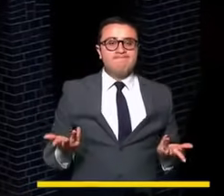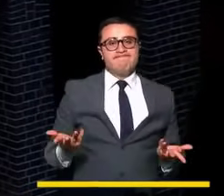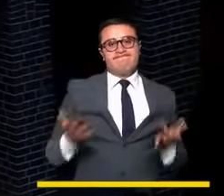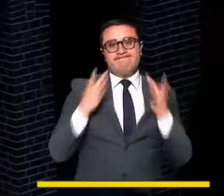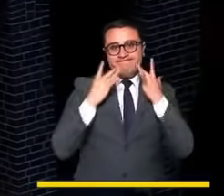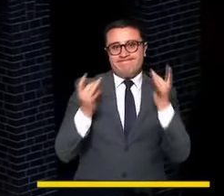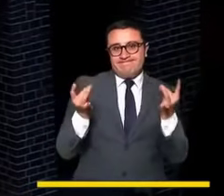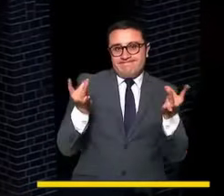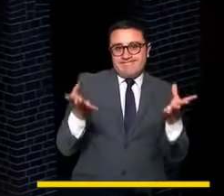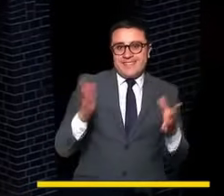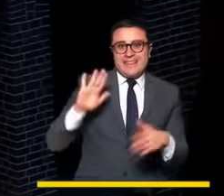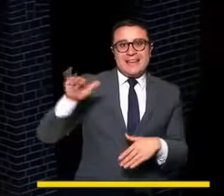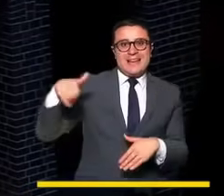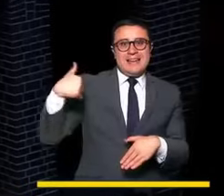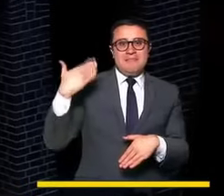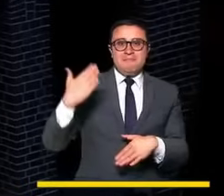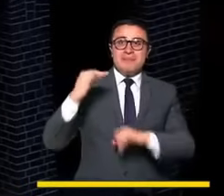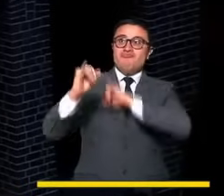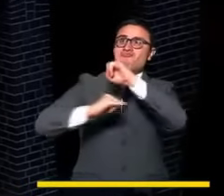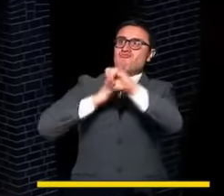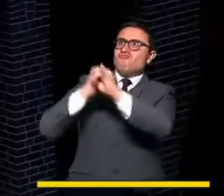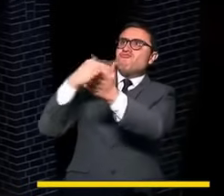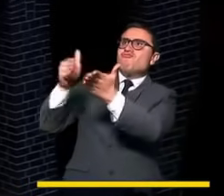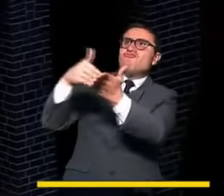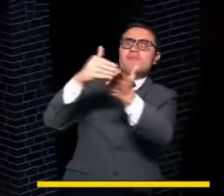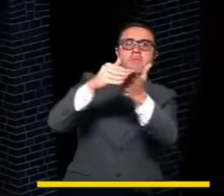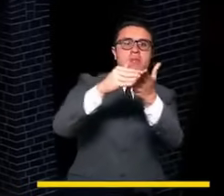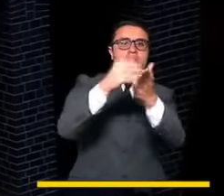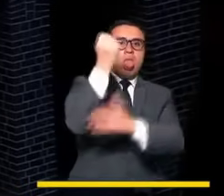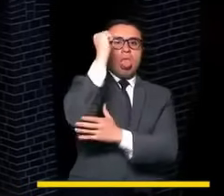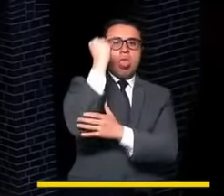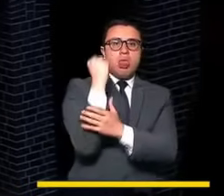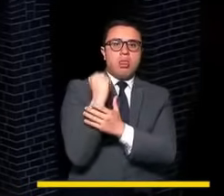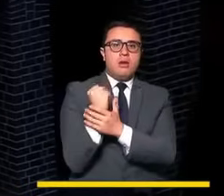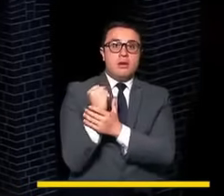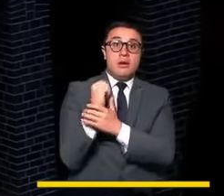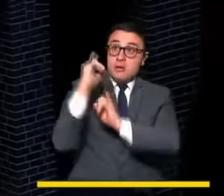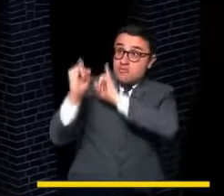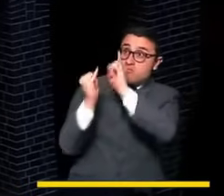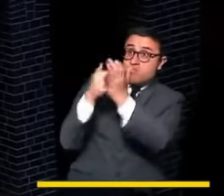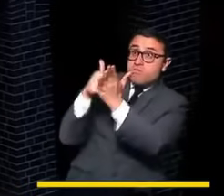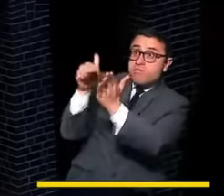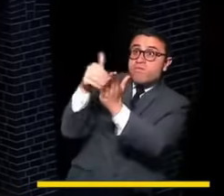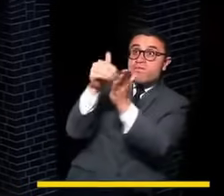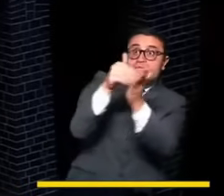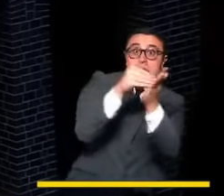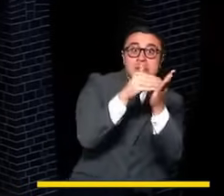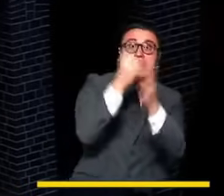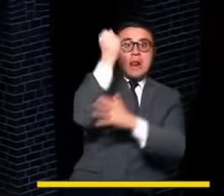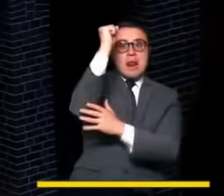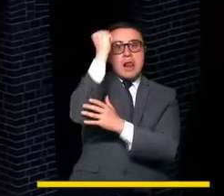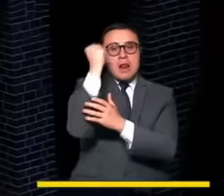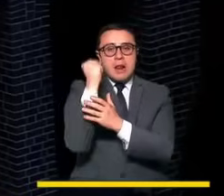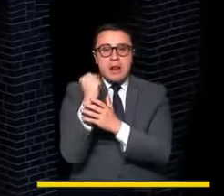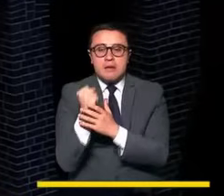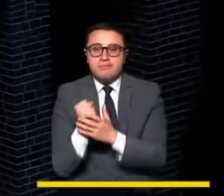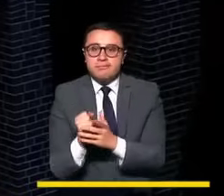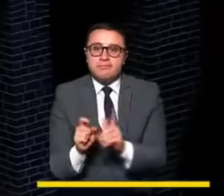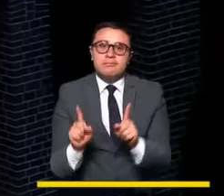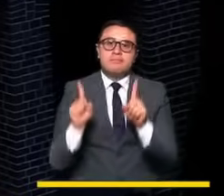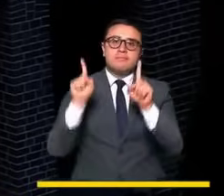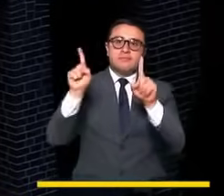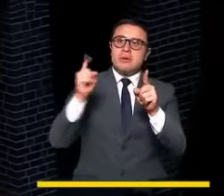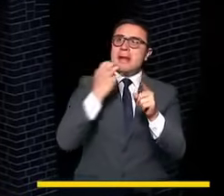se reflejaría en una caída de importaciones. Y una caída de importaciones puede ser importante si se reduce la importación